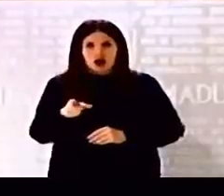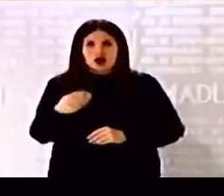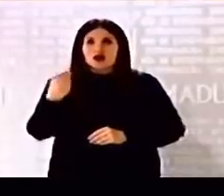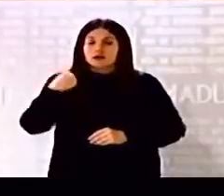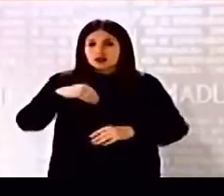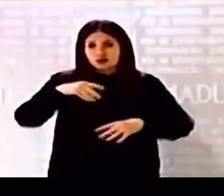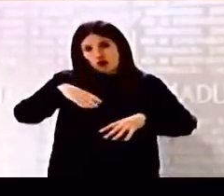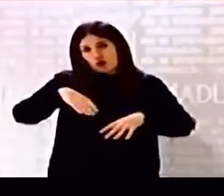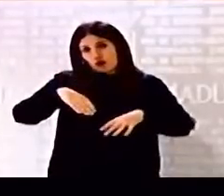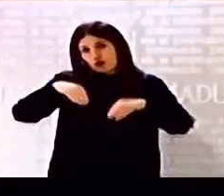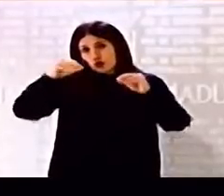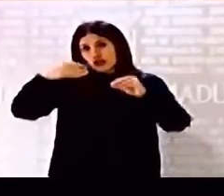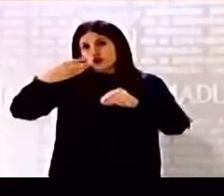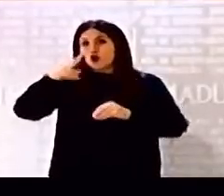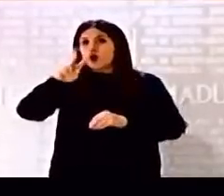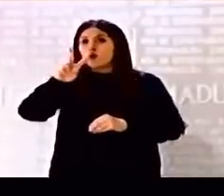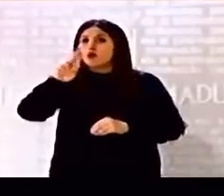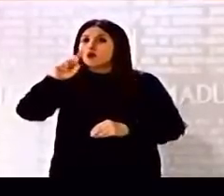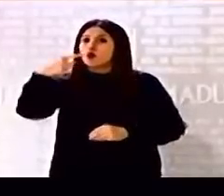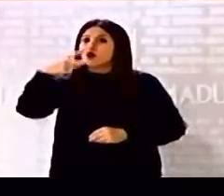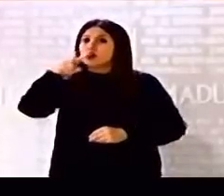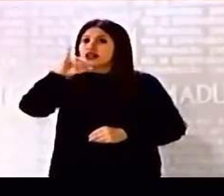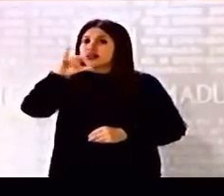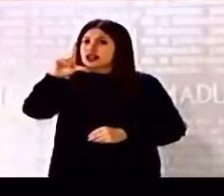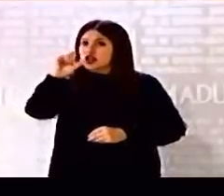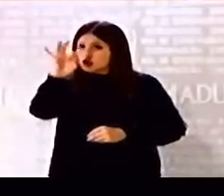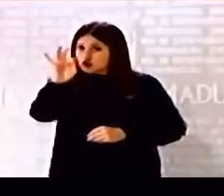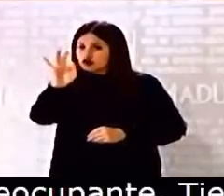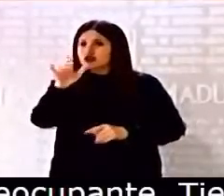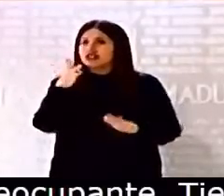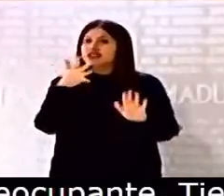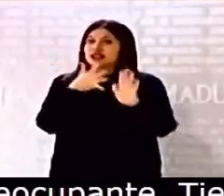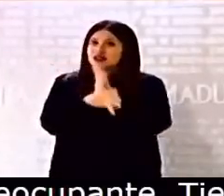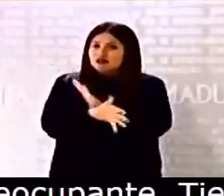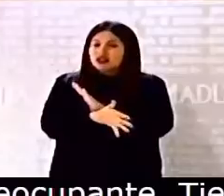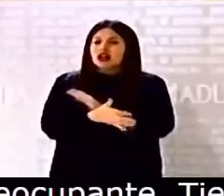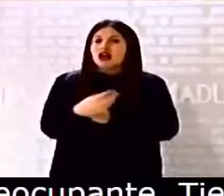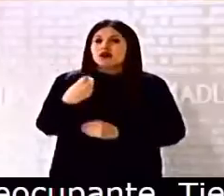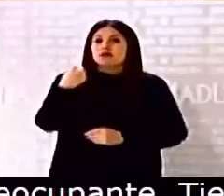Burguillos del Cerro tiene una incidencia acumulada